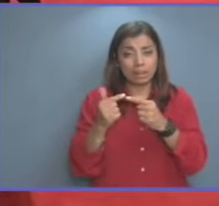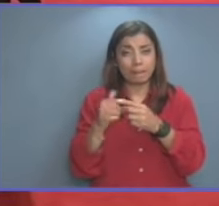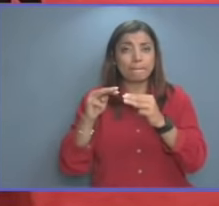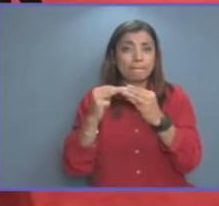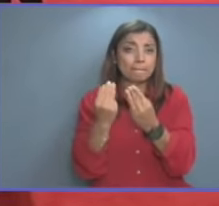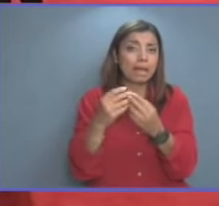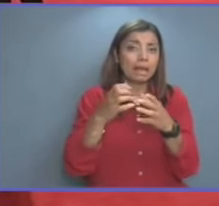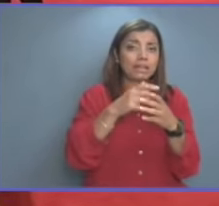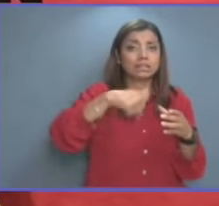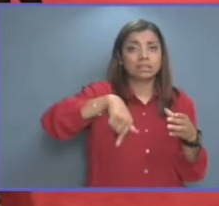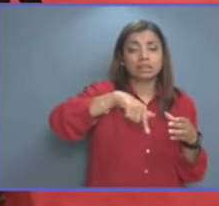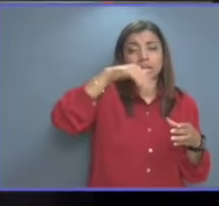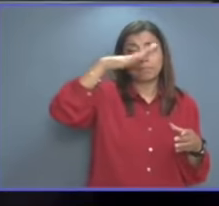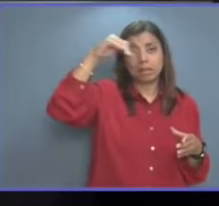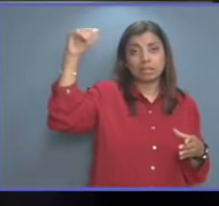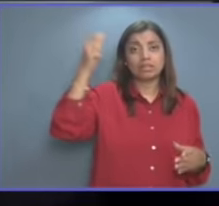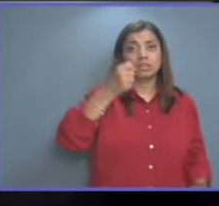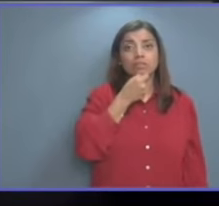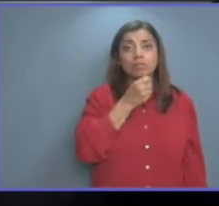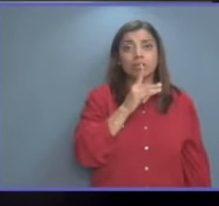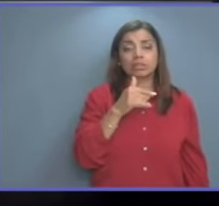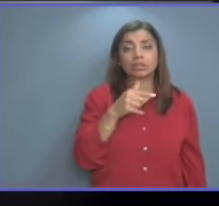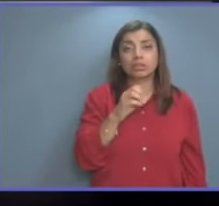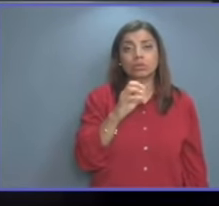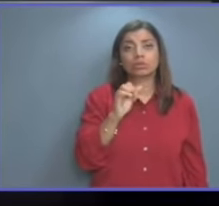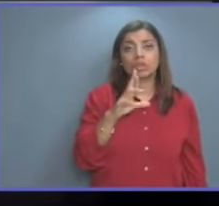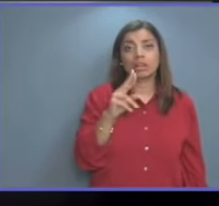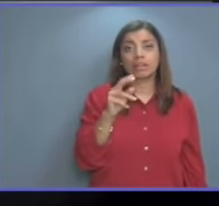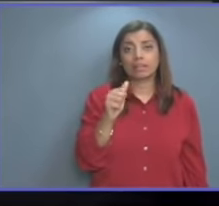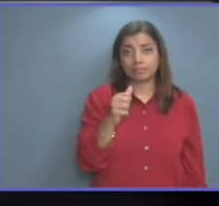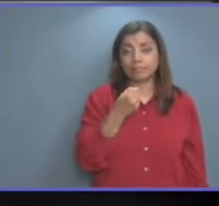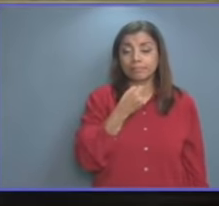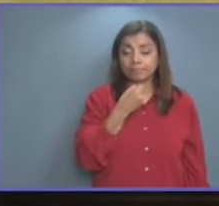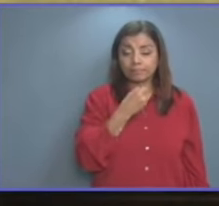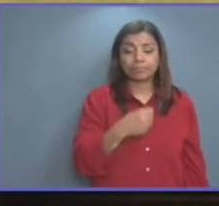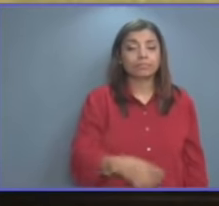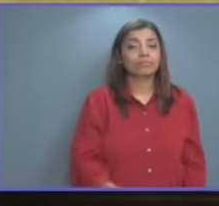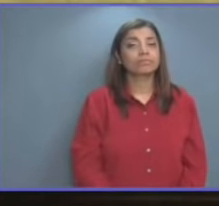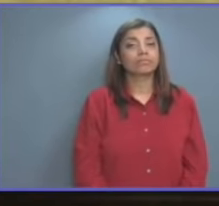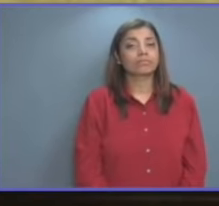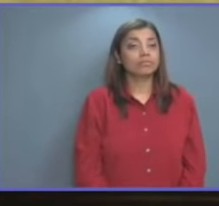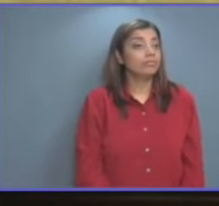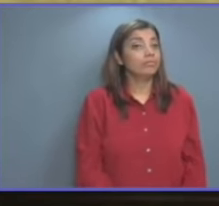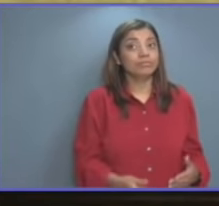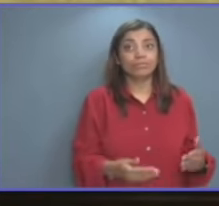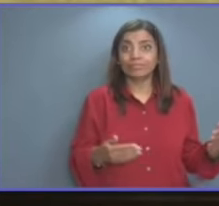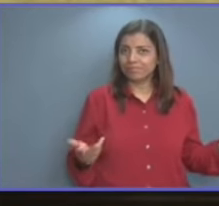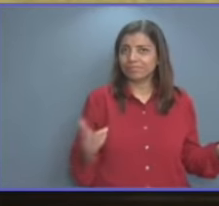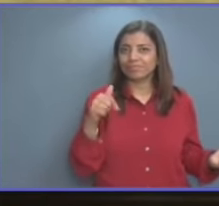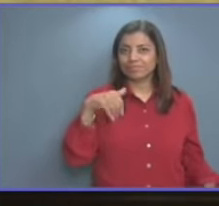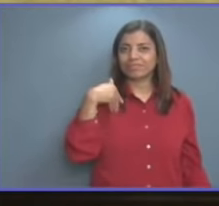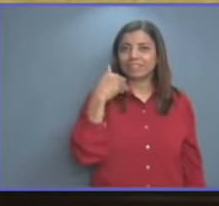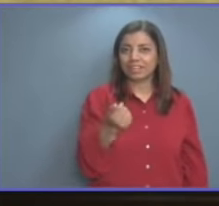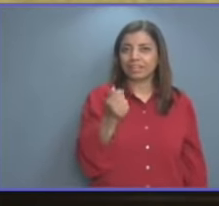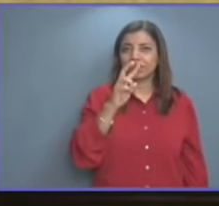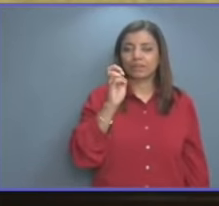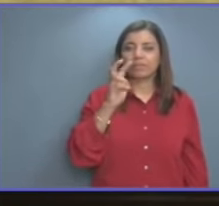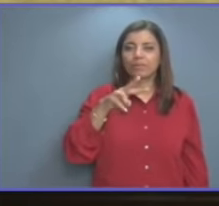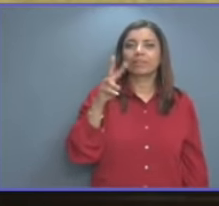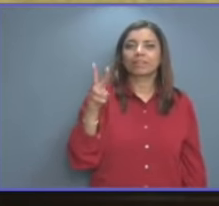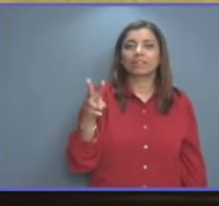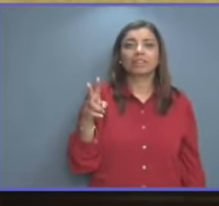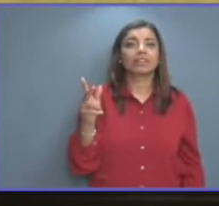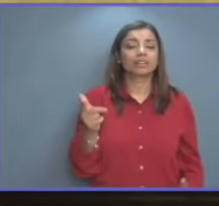del país no te hicieron legislativo este año 2022 el salvador